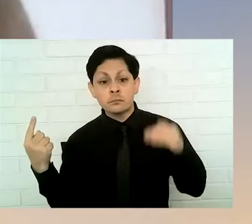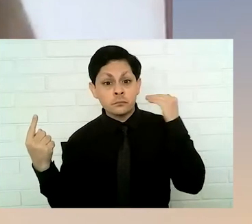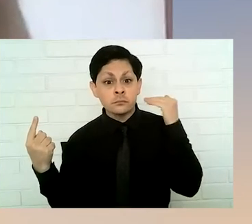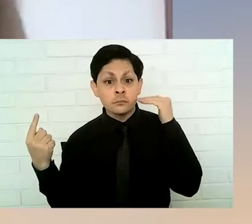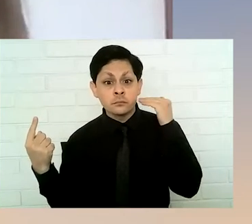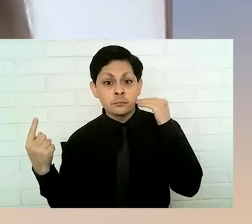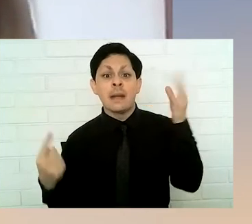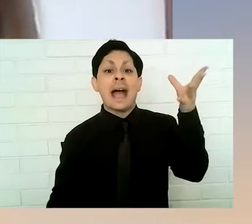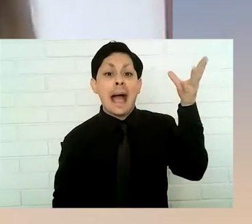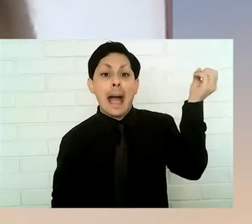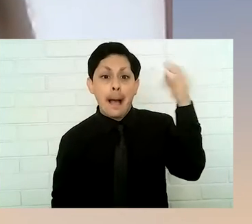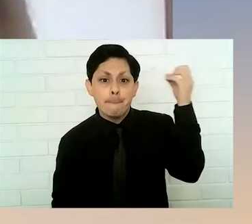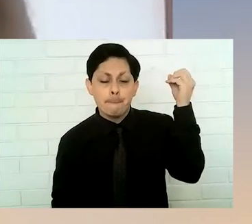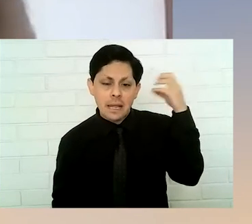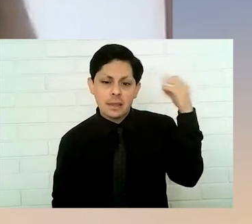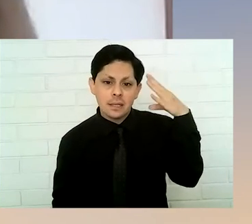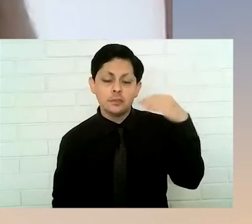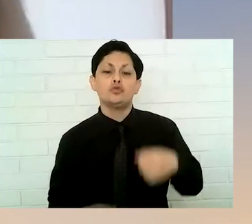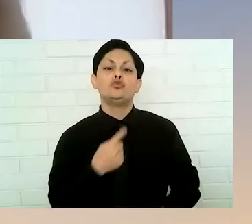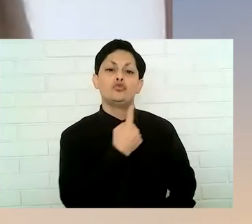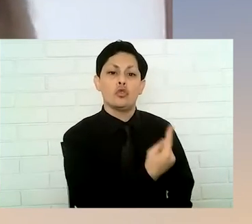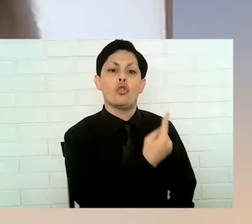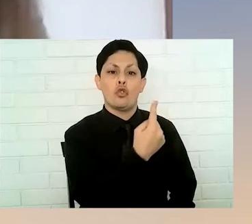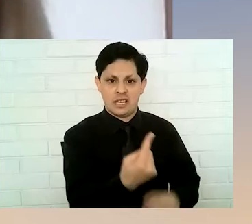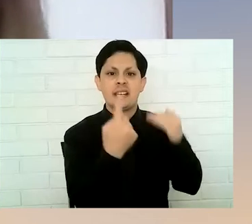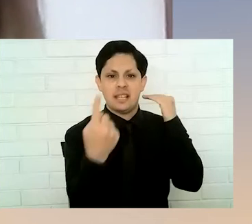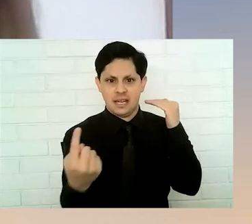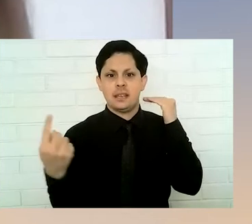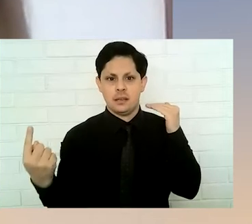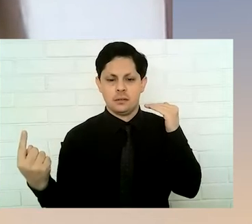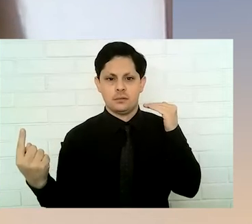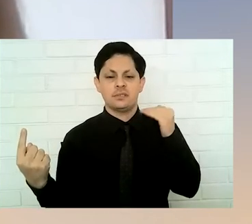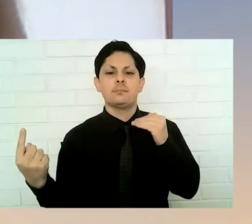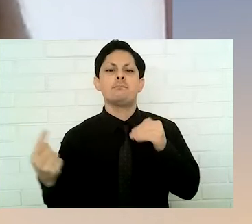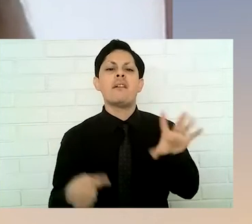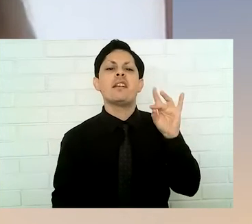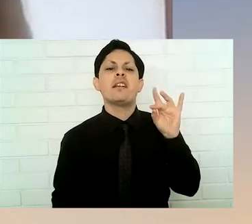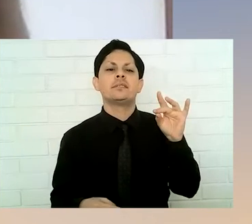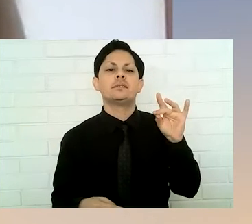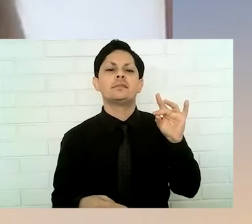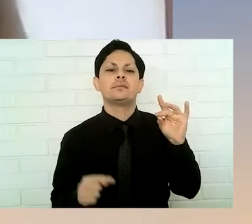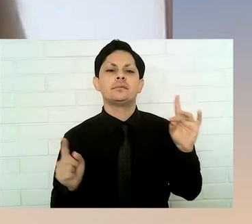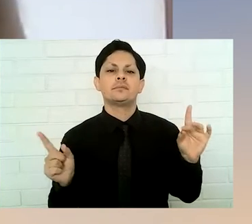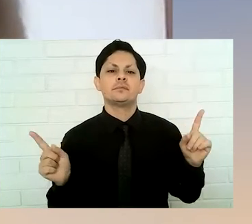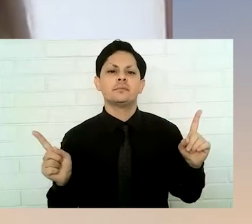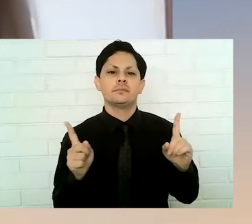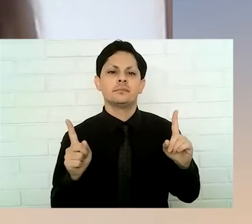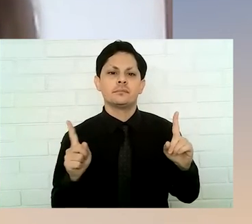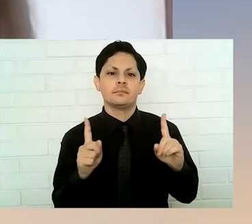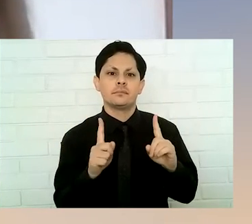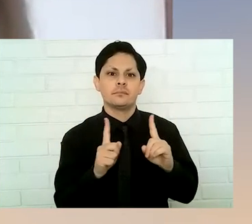que todo niño o niña prefiere estar con uno, con independencia de cuáles sean